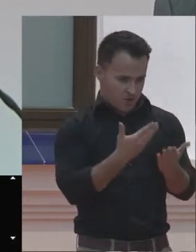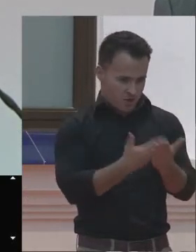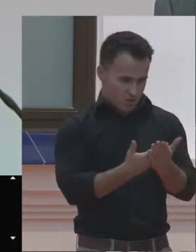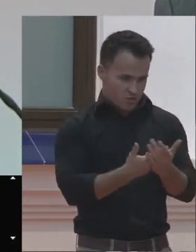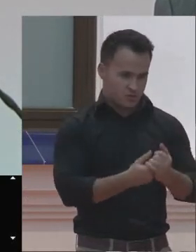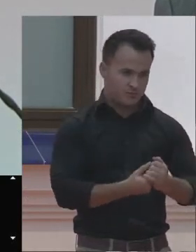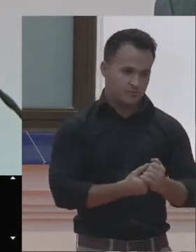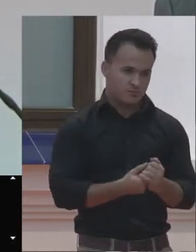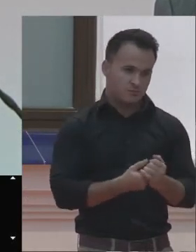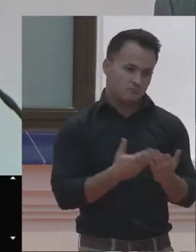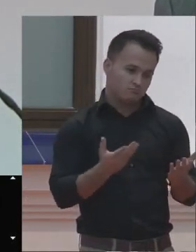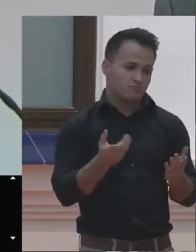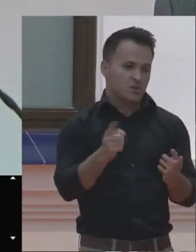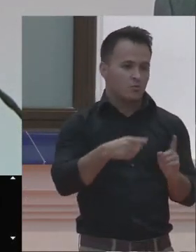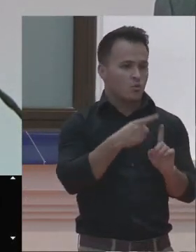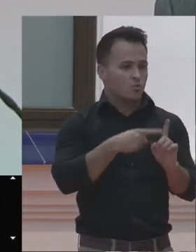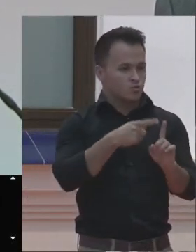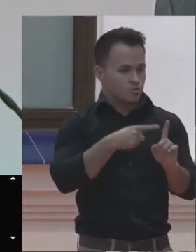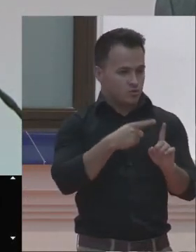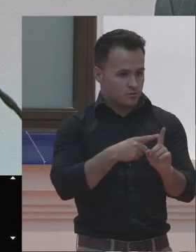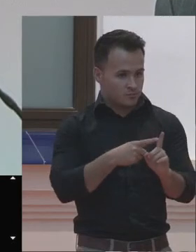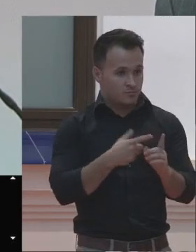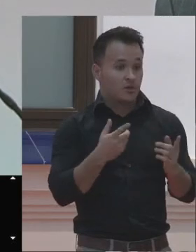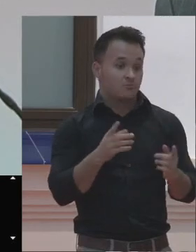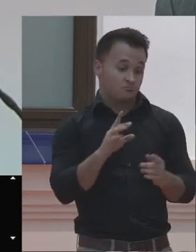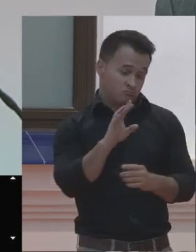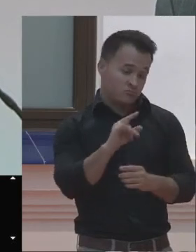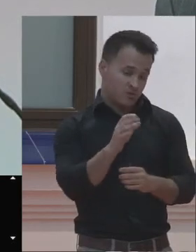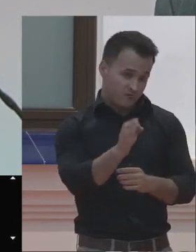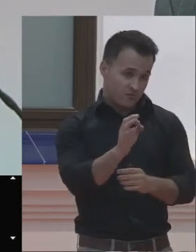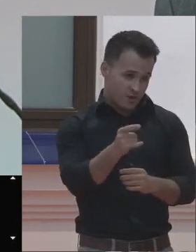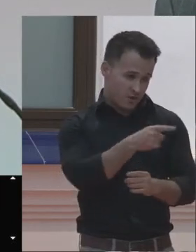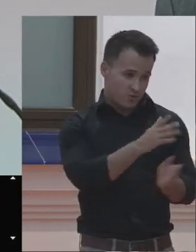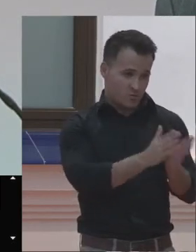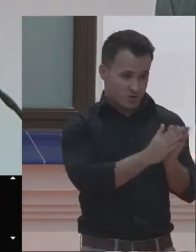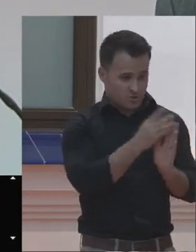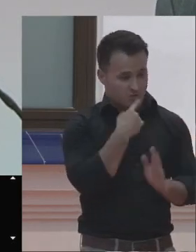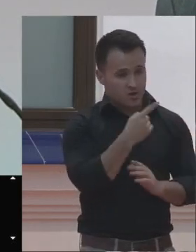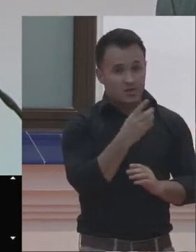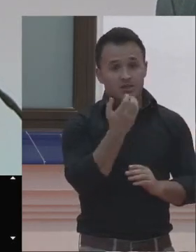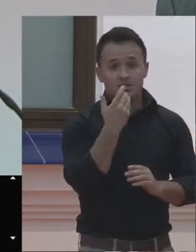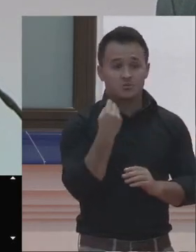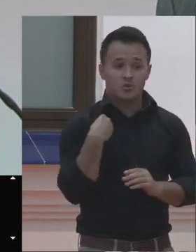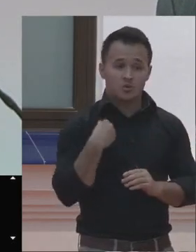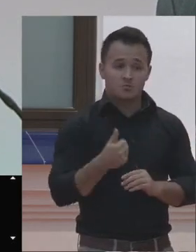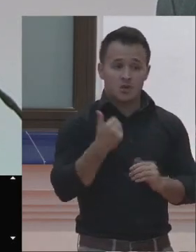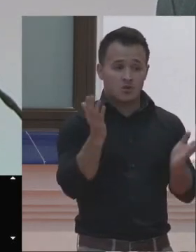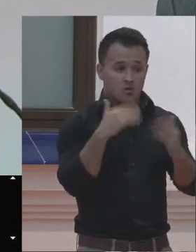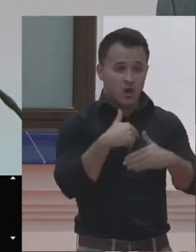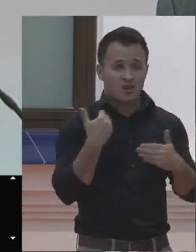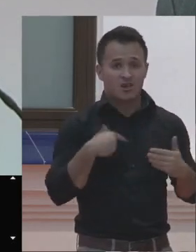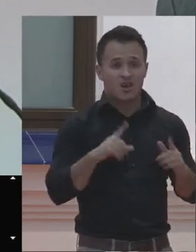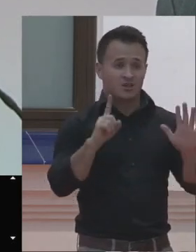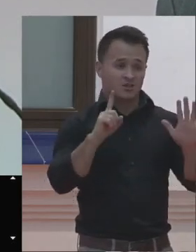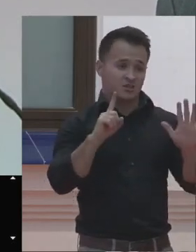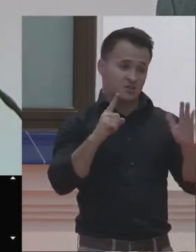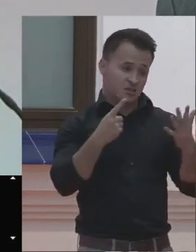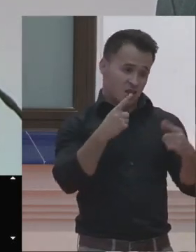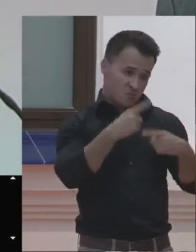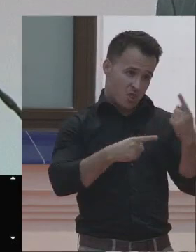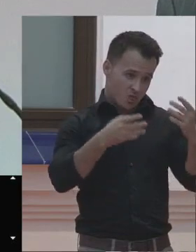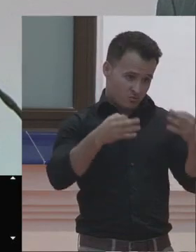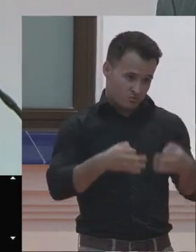el uso bueno, evidentemente que el cliente quiera utilizarlo. Si no hay más preguntas, por mi parte son las 6:30 en